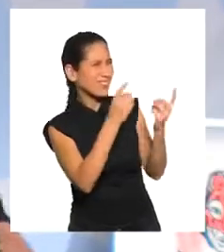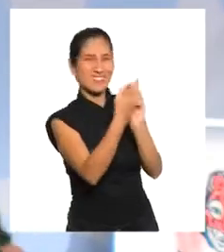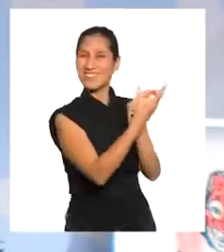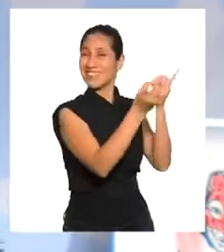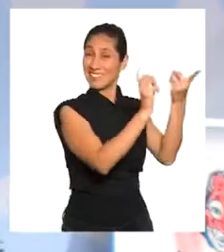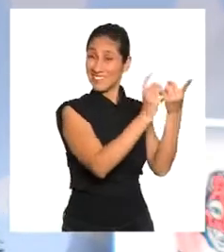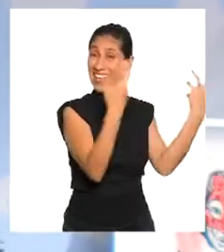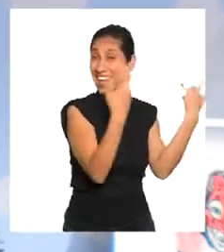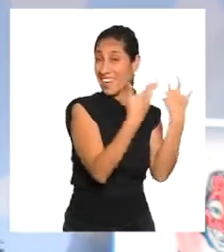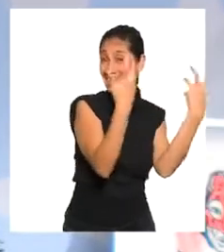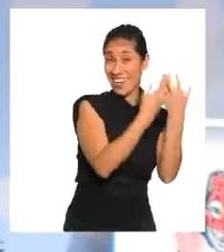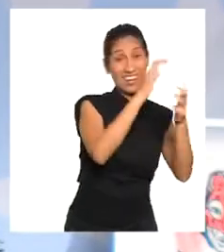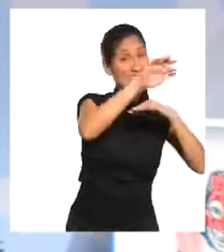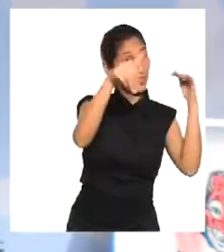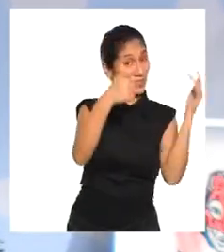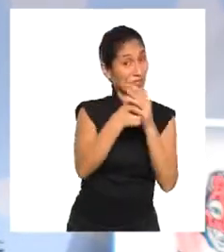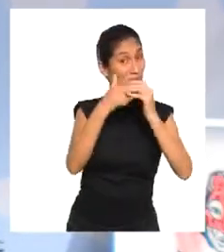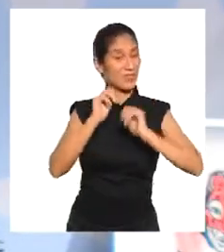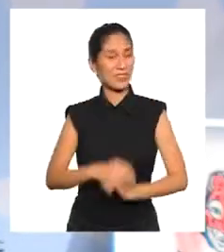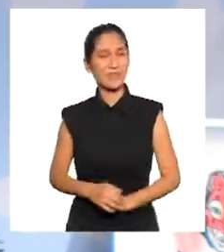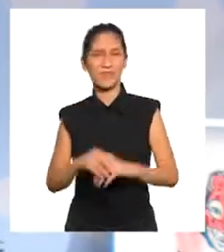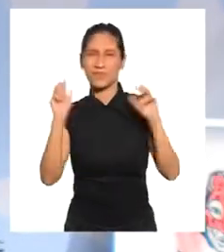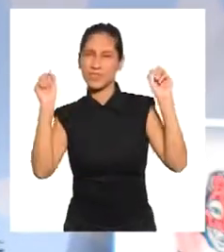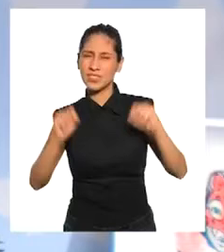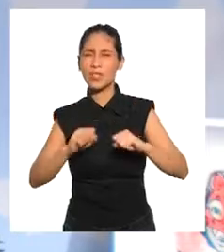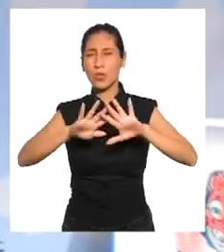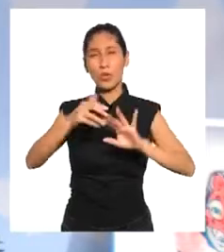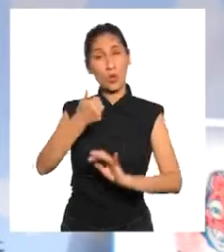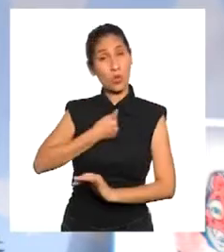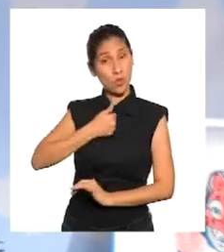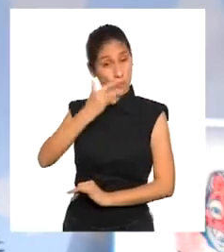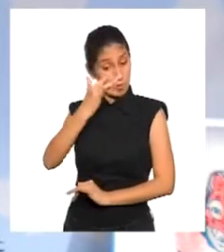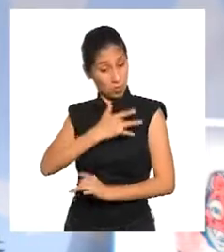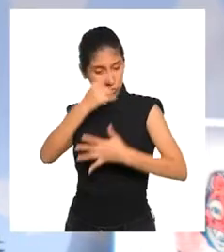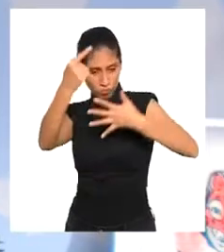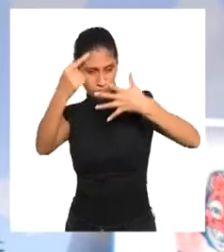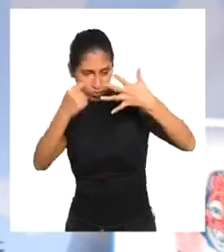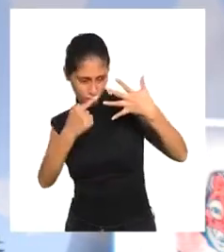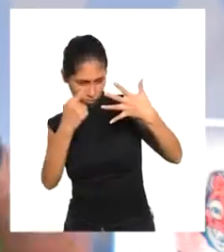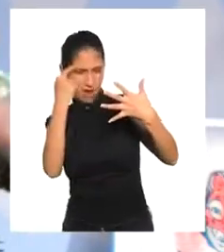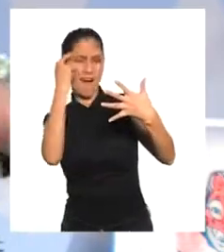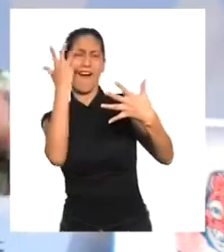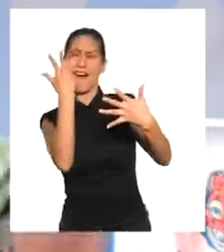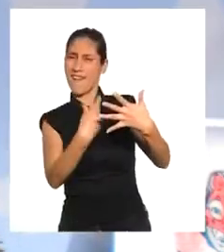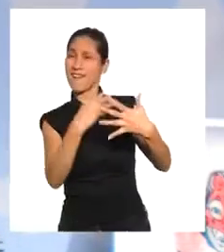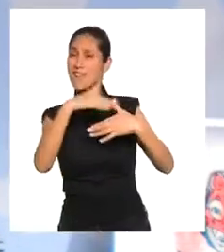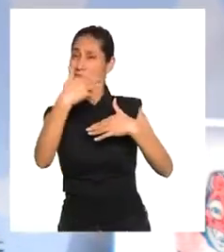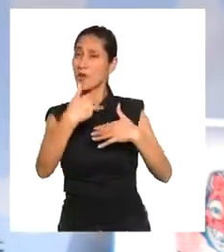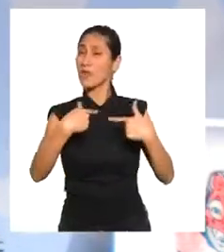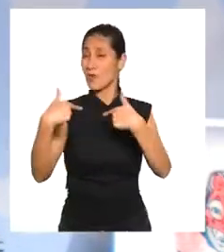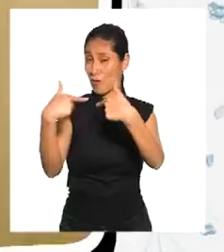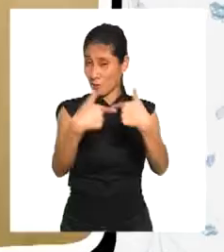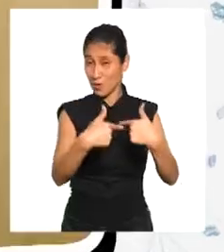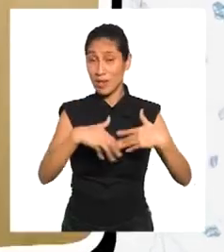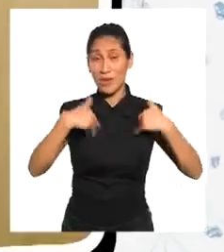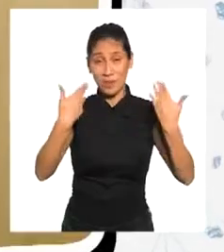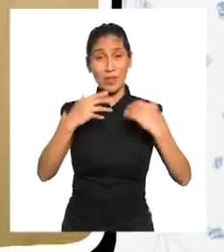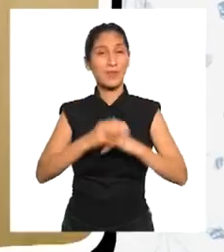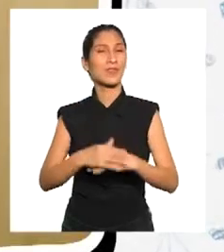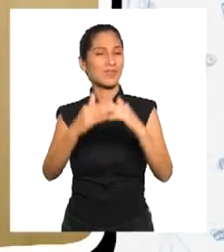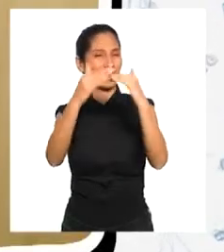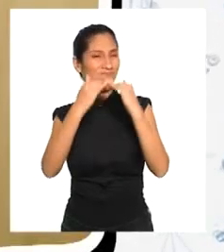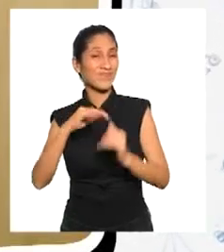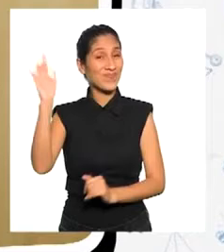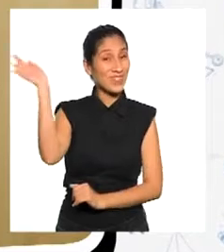Entonces, una vez que identificamos la emoción, será más sencillo saber cómo regularla. Tenemos otra pregunta. Hola a